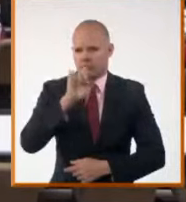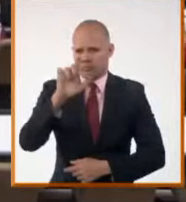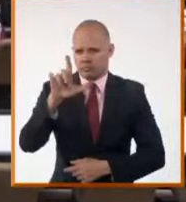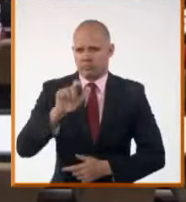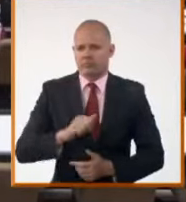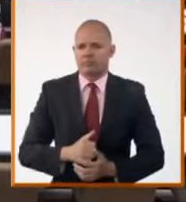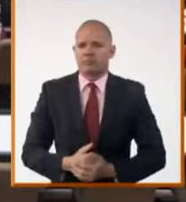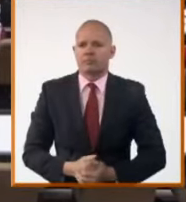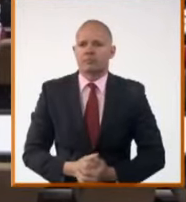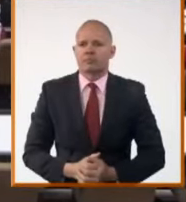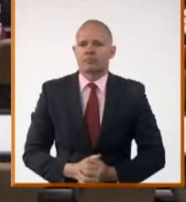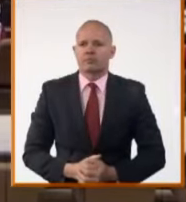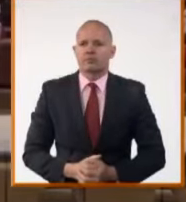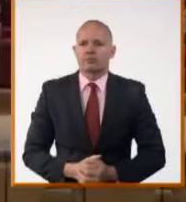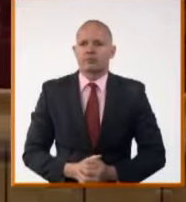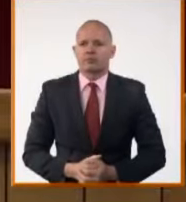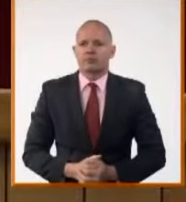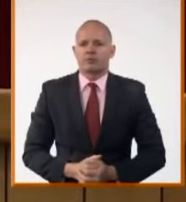General de Ejército